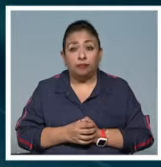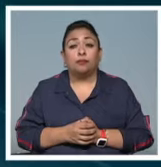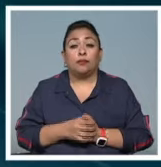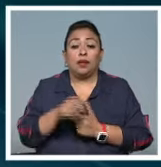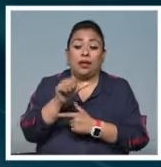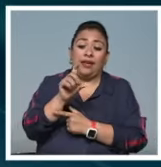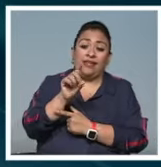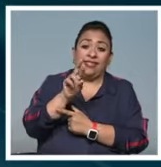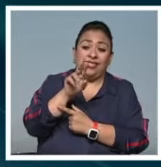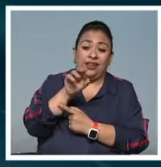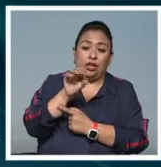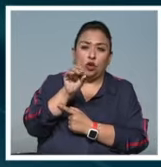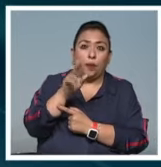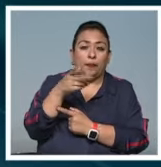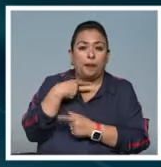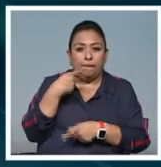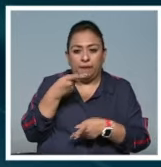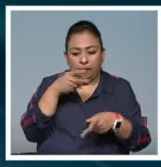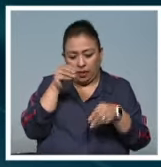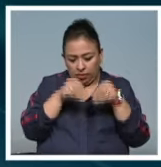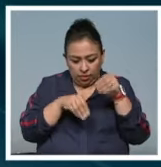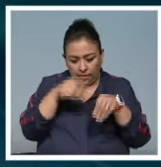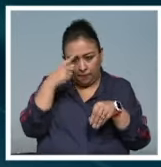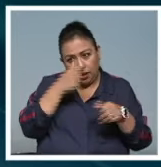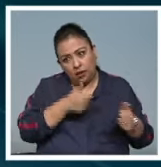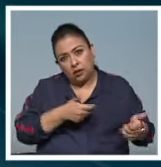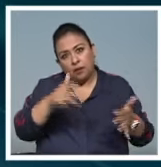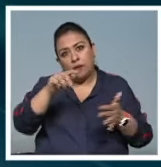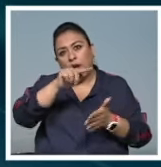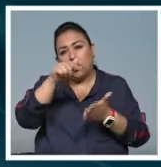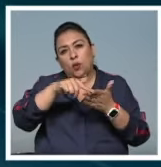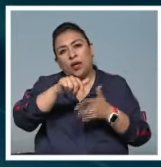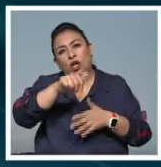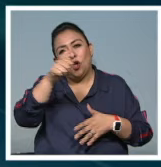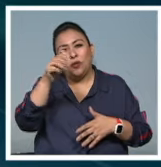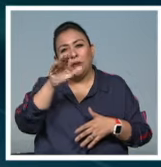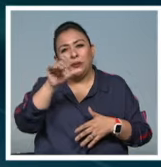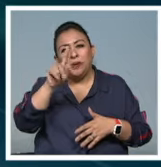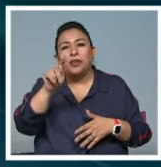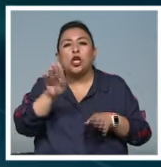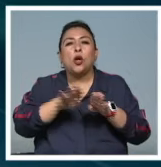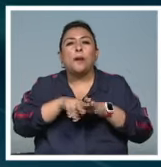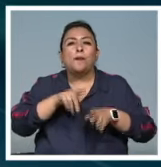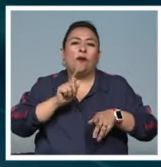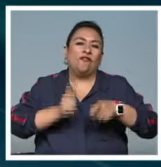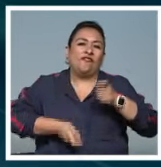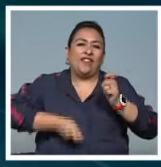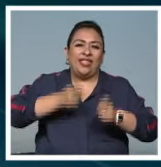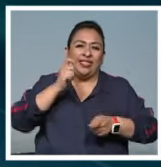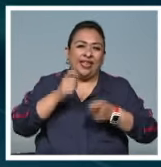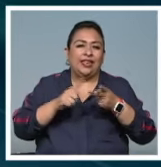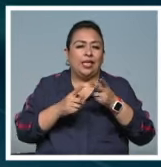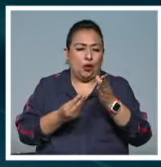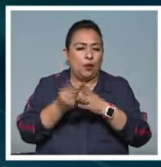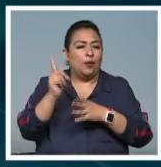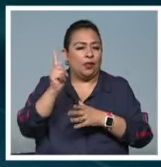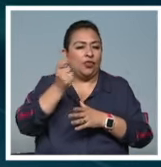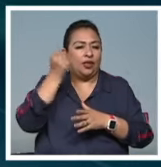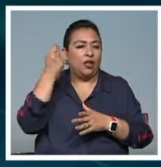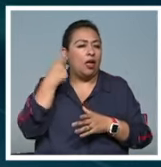Adrián Oropesa hace maletas para llevar su beat a otras latitudes. Al ritmo de la batería y las nuevas